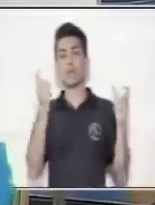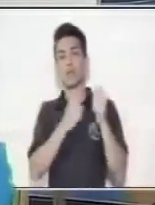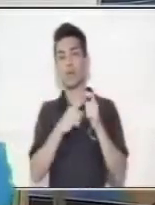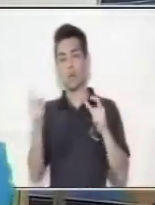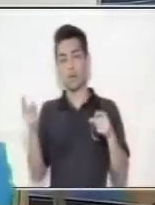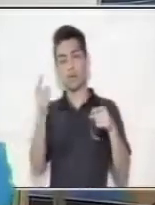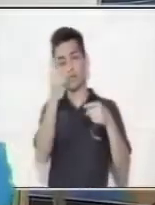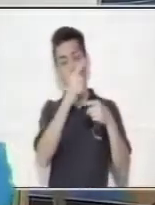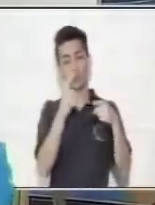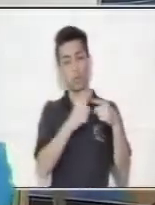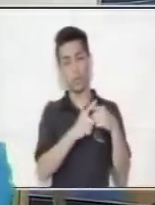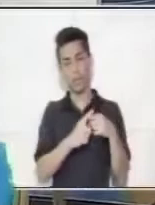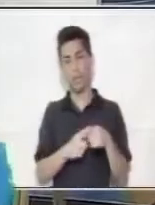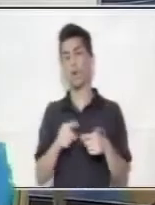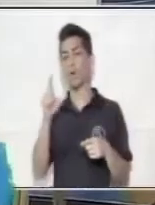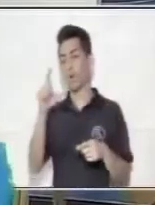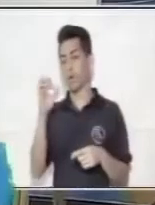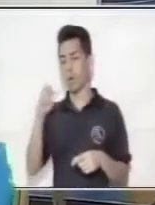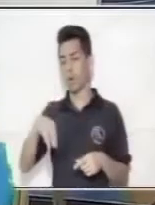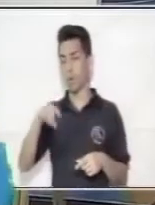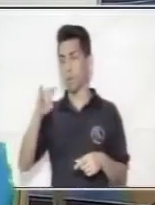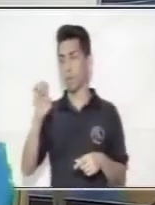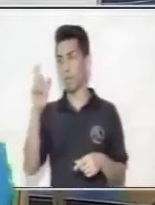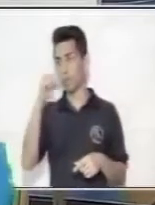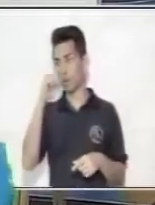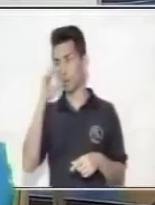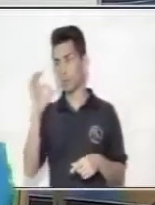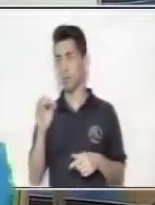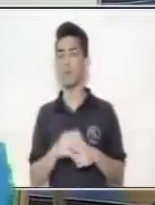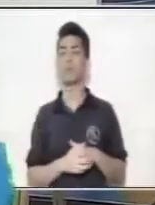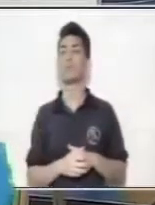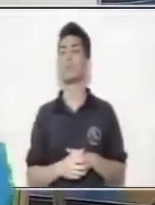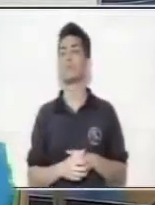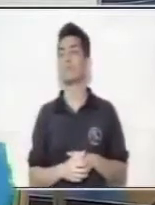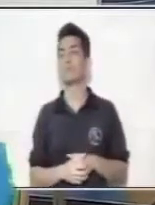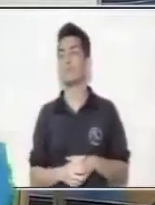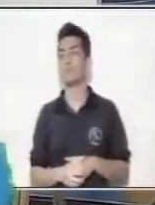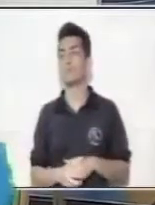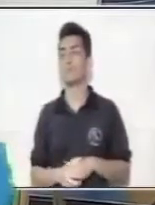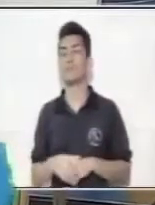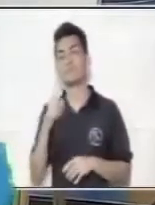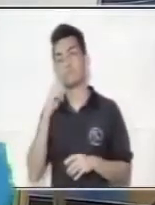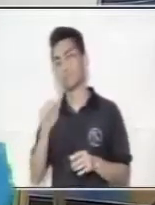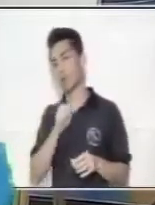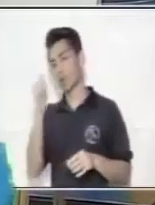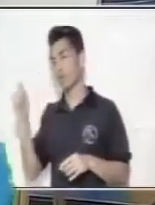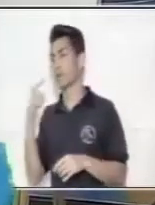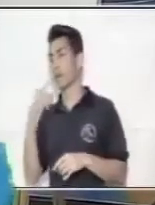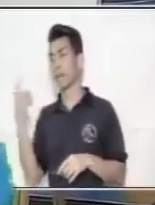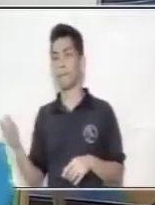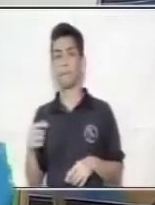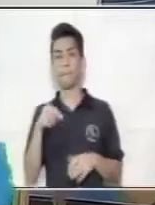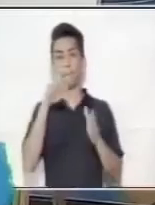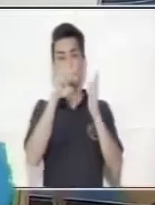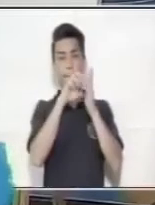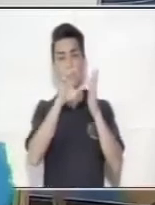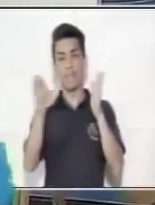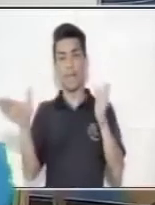sujeto compuesto. Ahora cuando podamos identificar un predicado compuesto, entonces vamos a